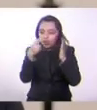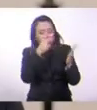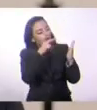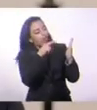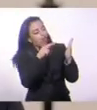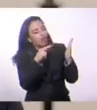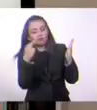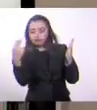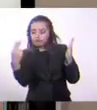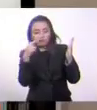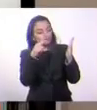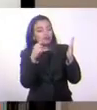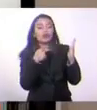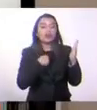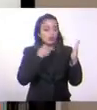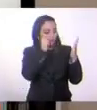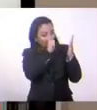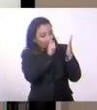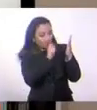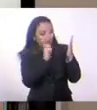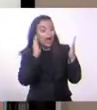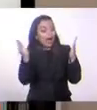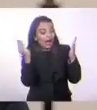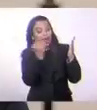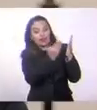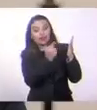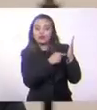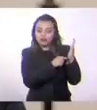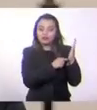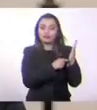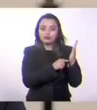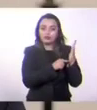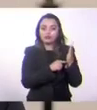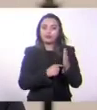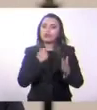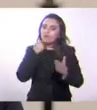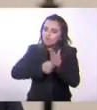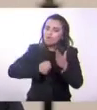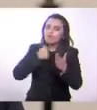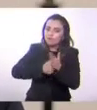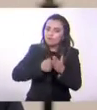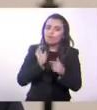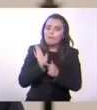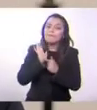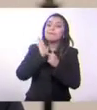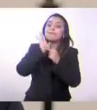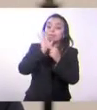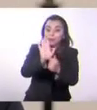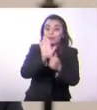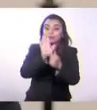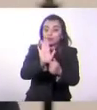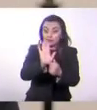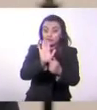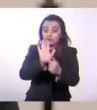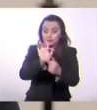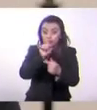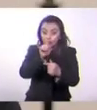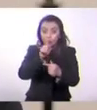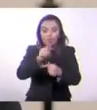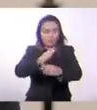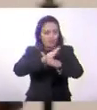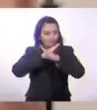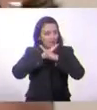para que ésta sea creíble. Después, el siguiente paso es la revisión. En la